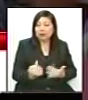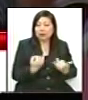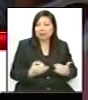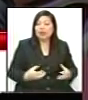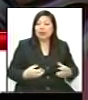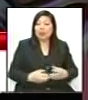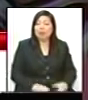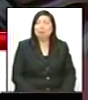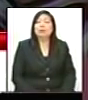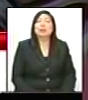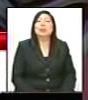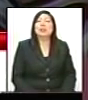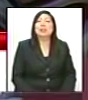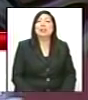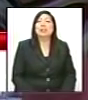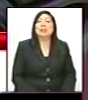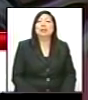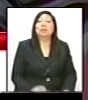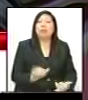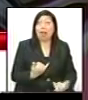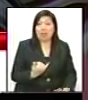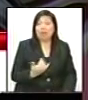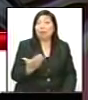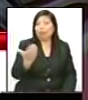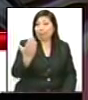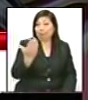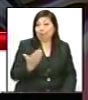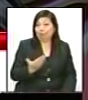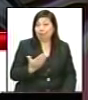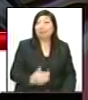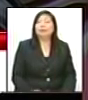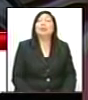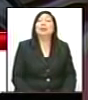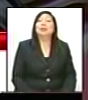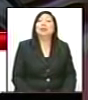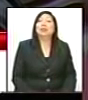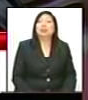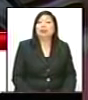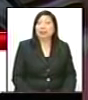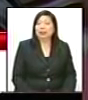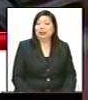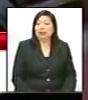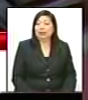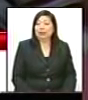comisión. Invitamos a pasar